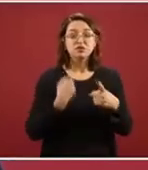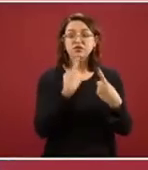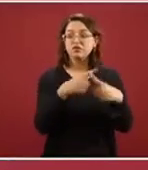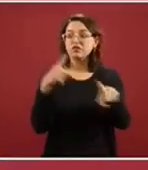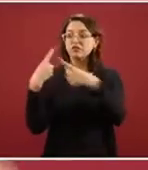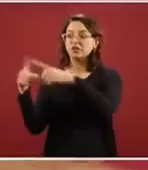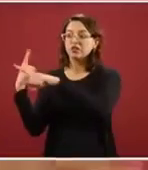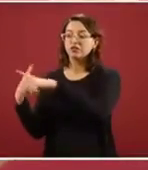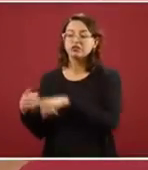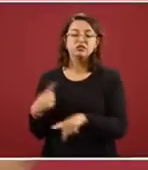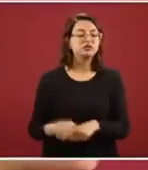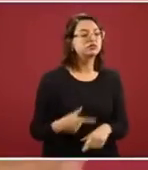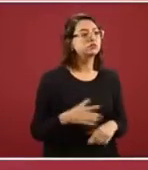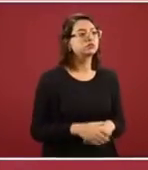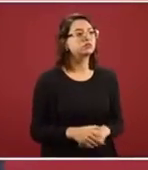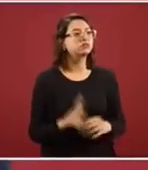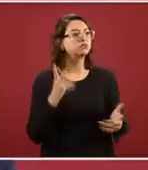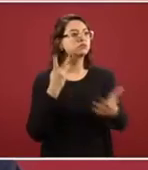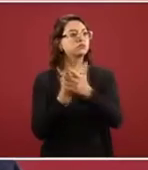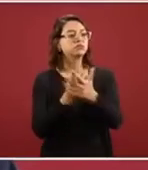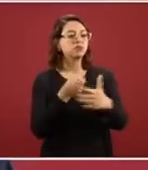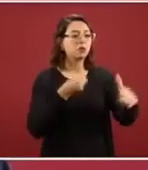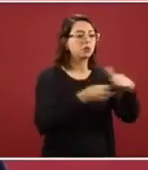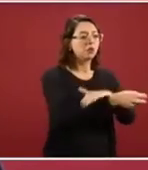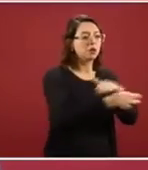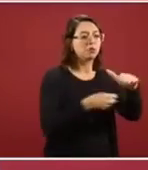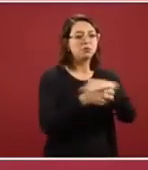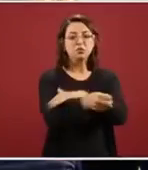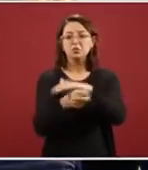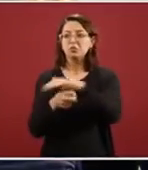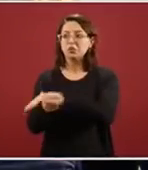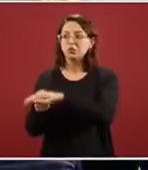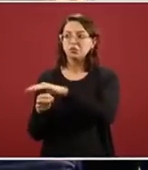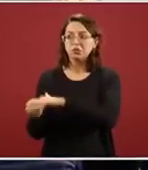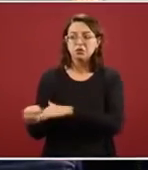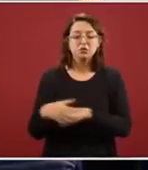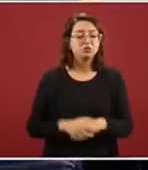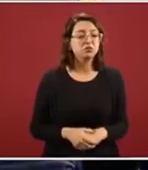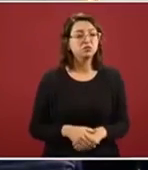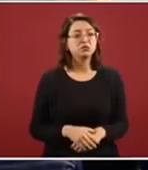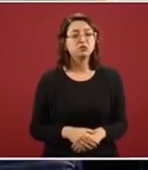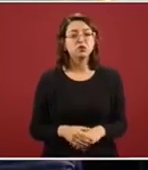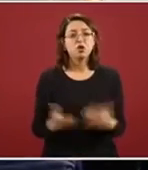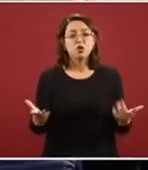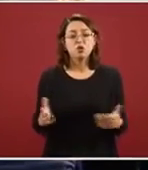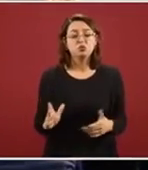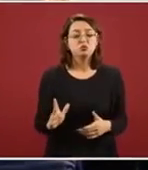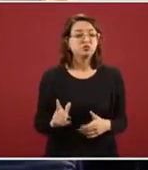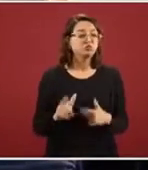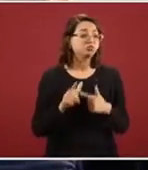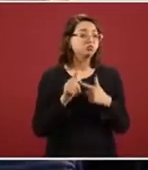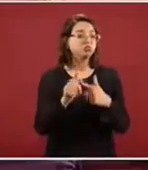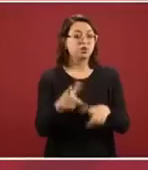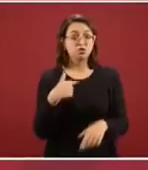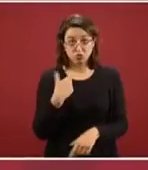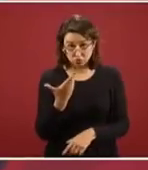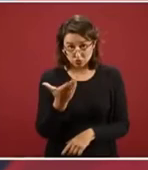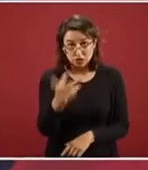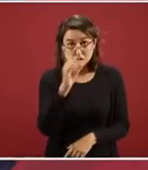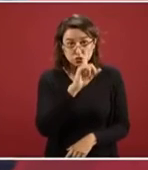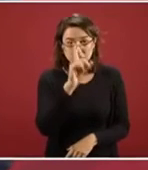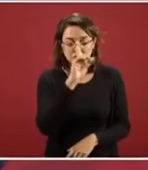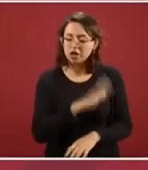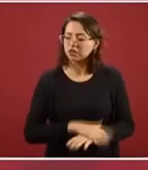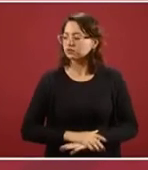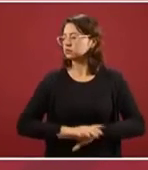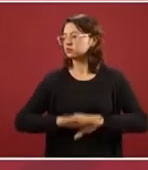porque son procesos distintos. ¿Usted le recomendaría a García Luna que cantara? No, no, no, no, yo no recomiendo nada, o sea, que